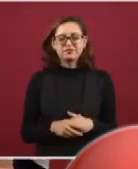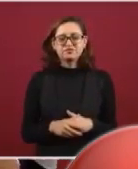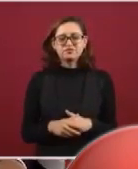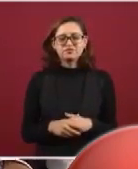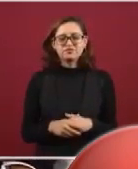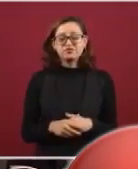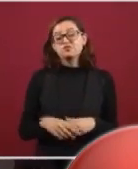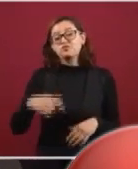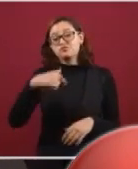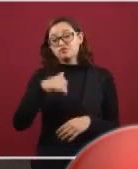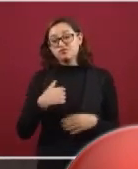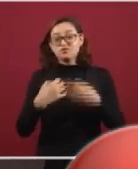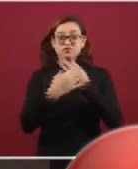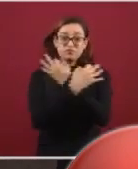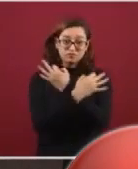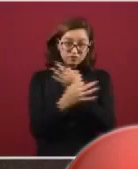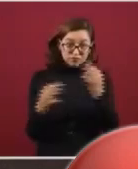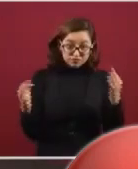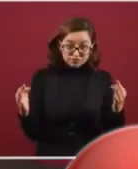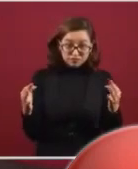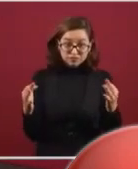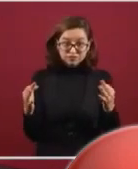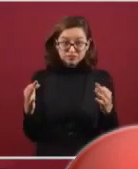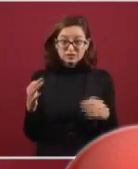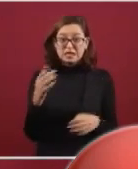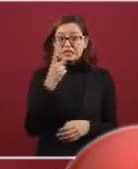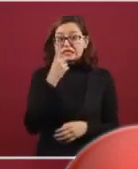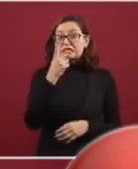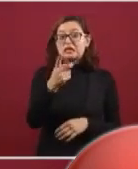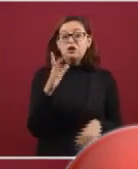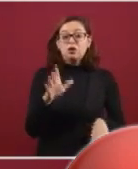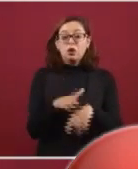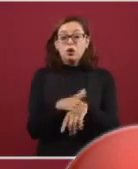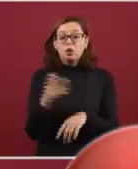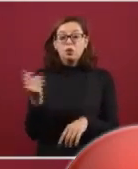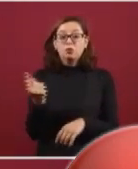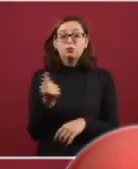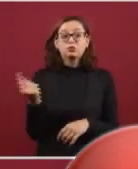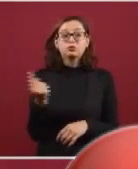Esto lo digo porque